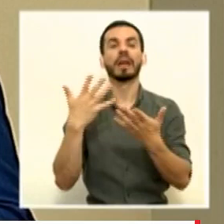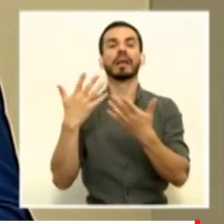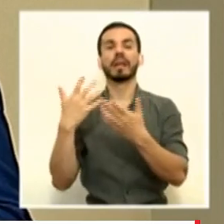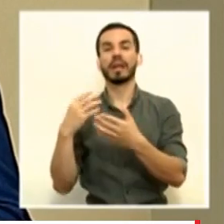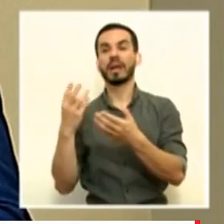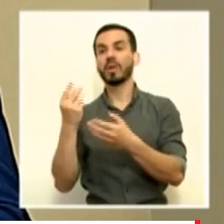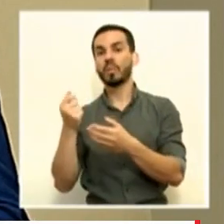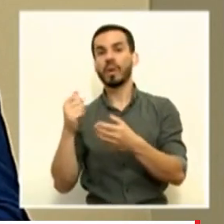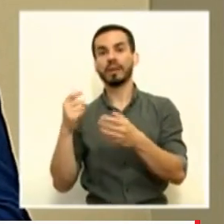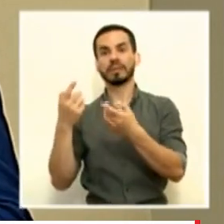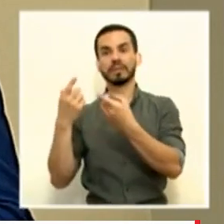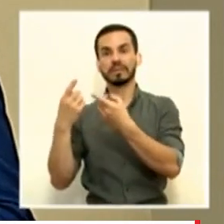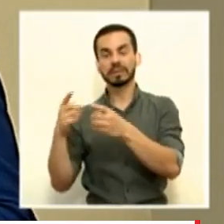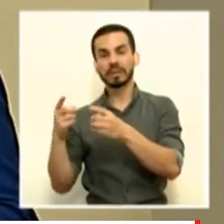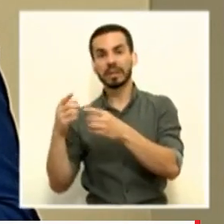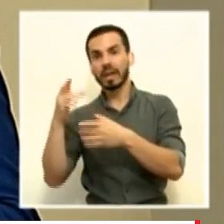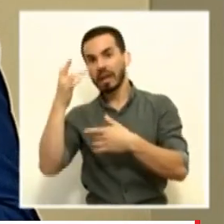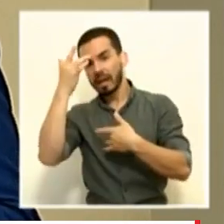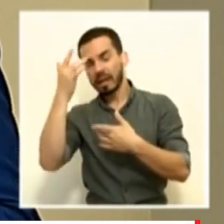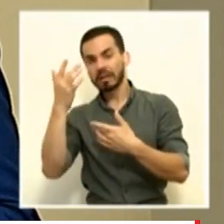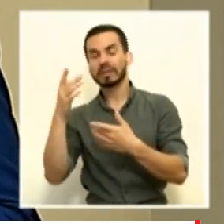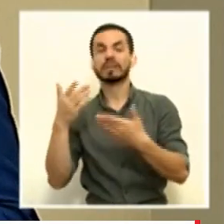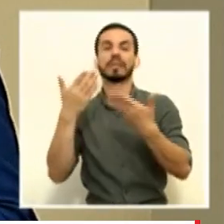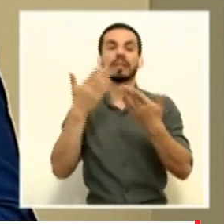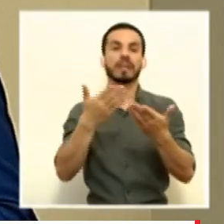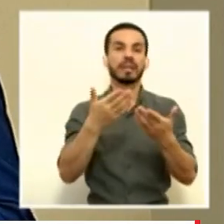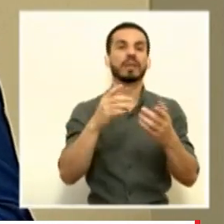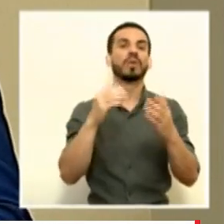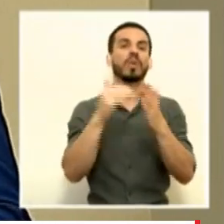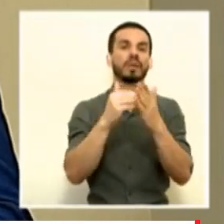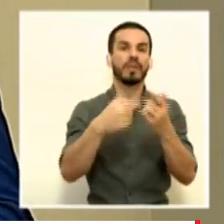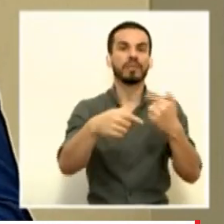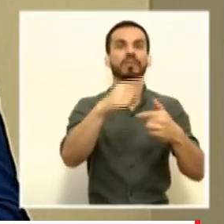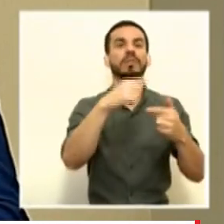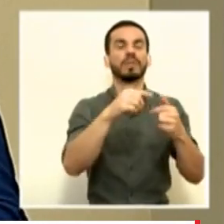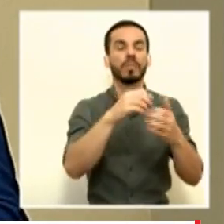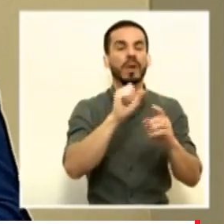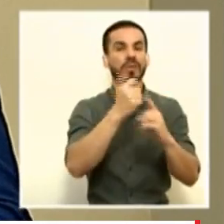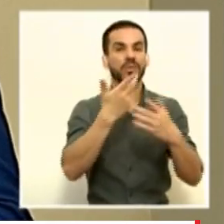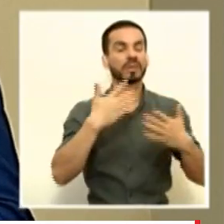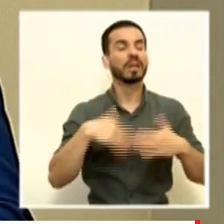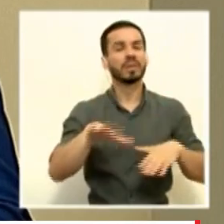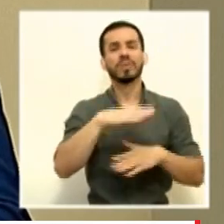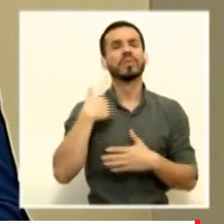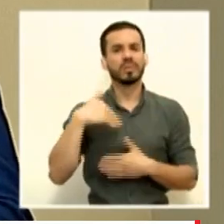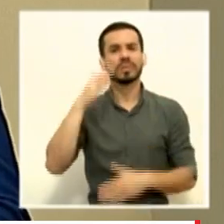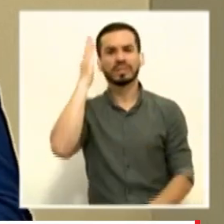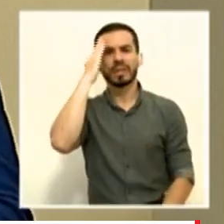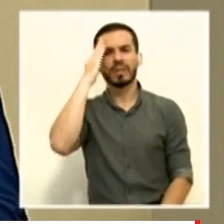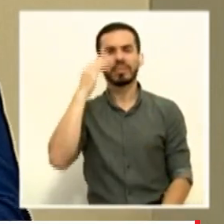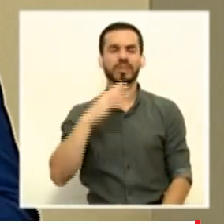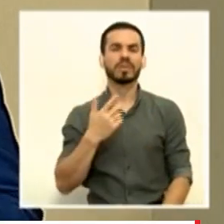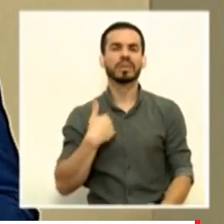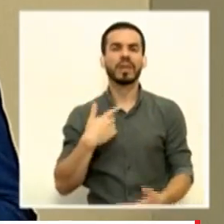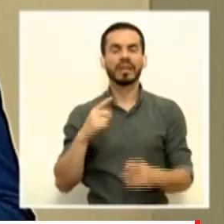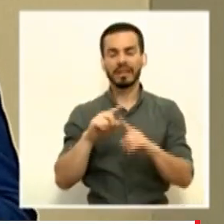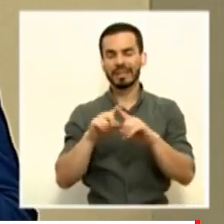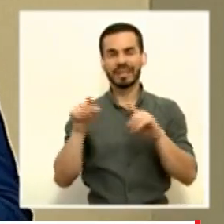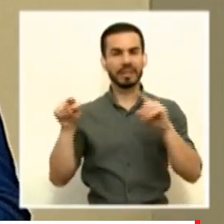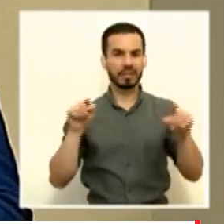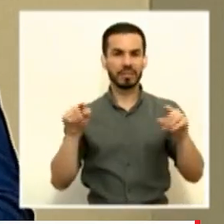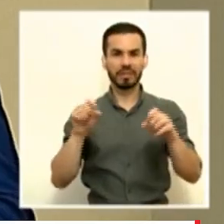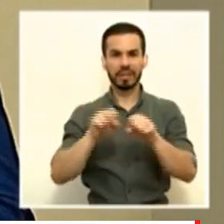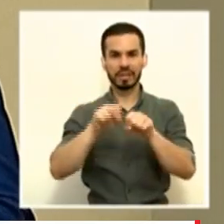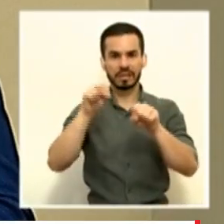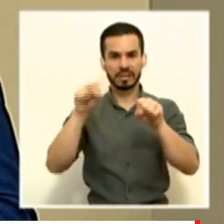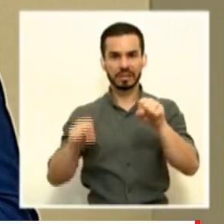lo que es la cantidad de casos y lo que es retomar la sociedad, porque sabemos que no podemos, lo que yo hablaba, o sea, son diferentes